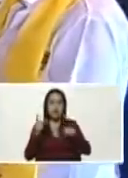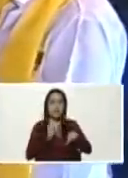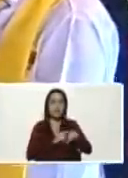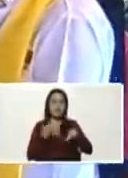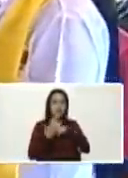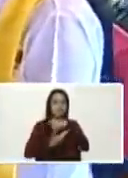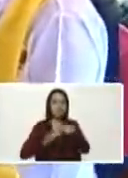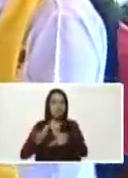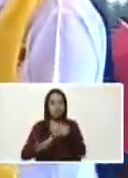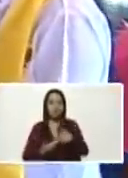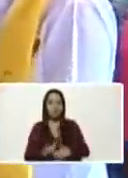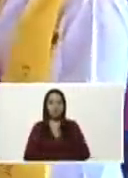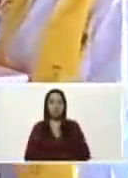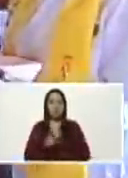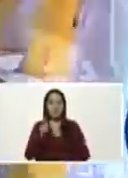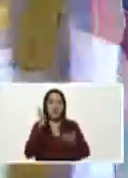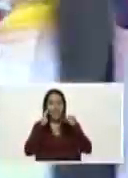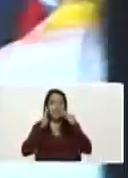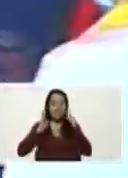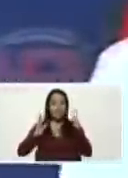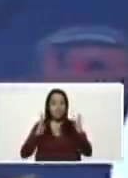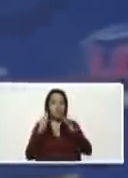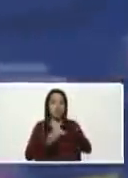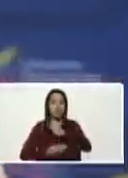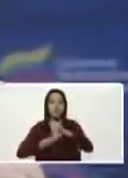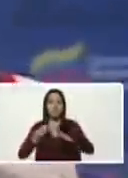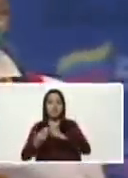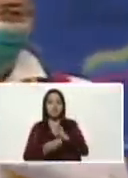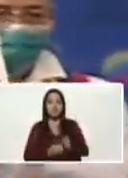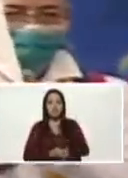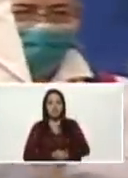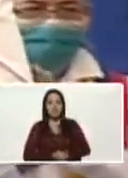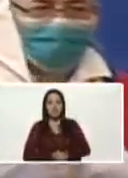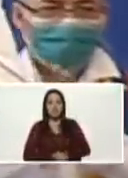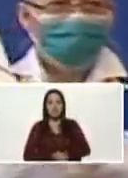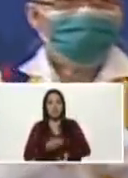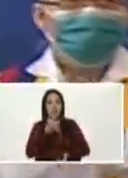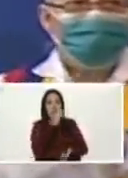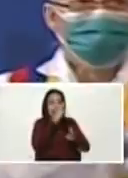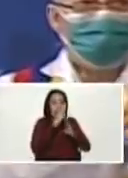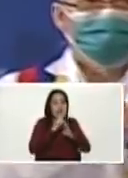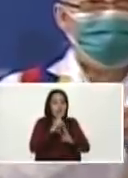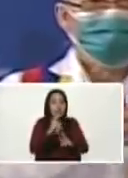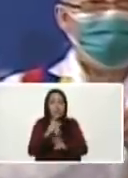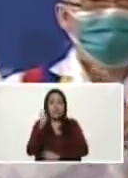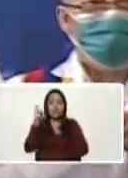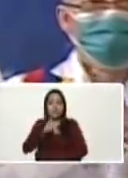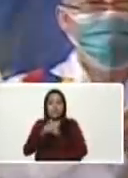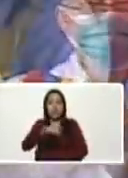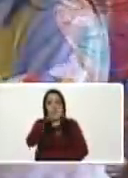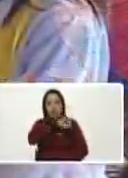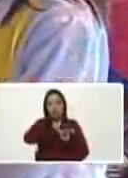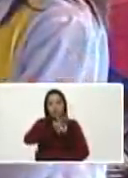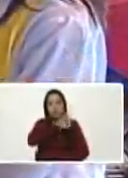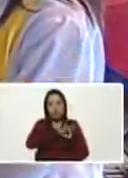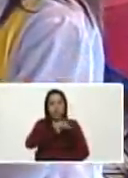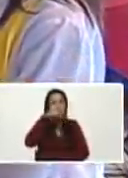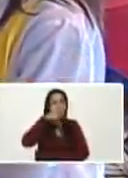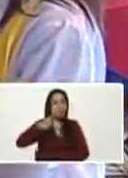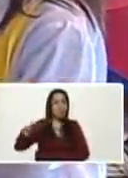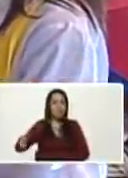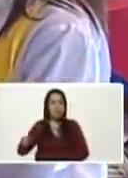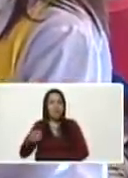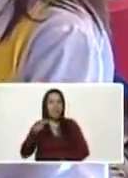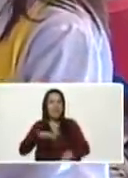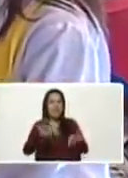Revolución, la concreción de la atención primaria como prioridad para dar respuestas a las necesidades sociales de la población,